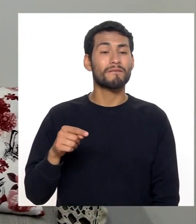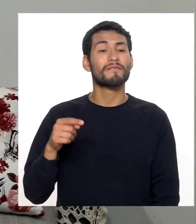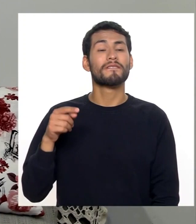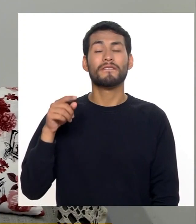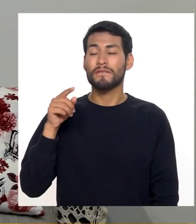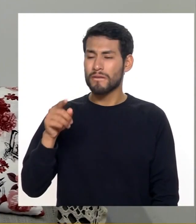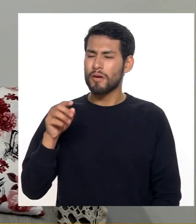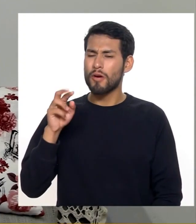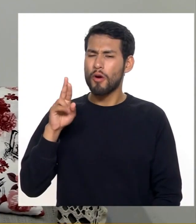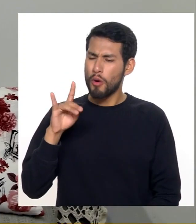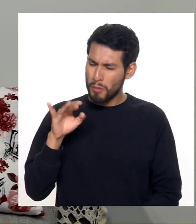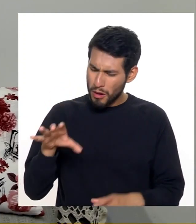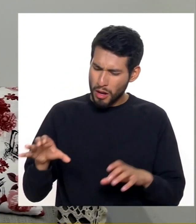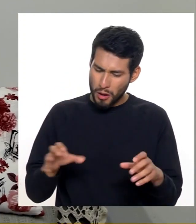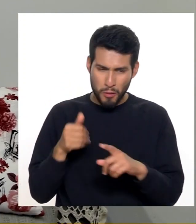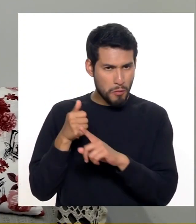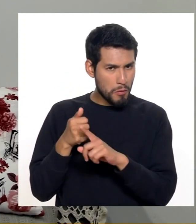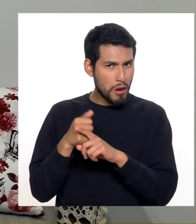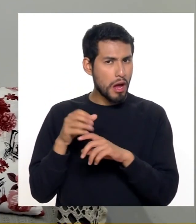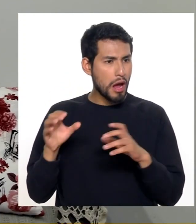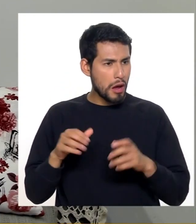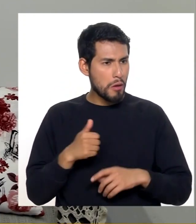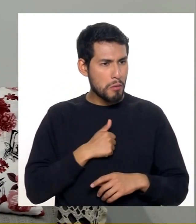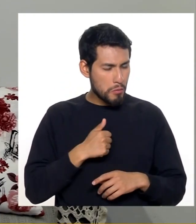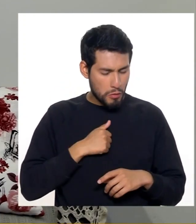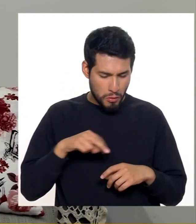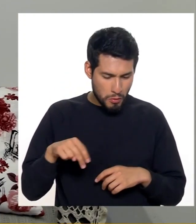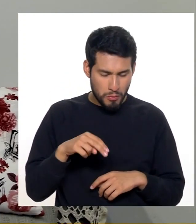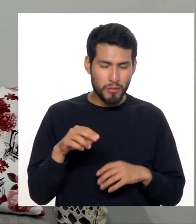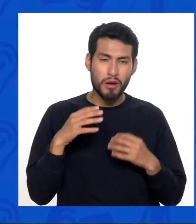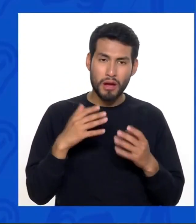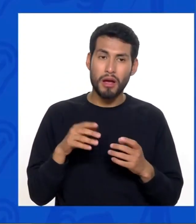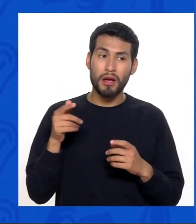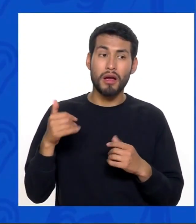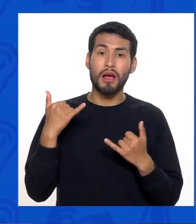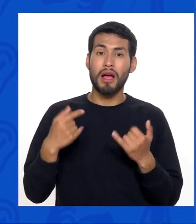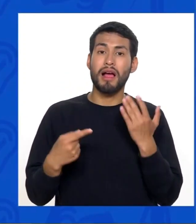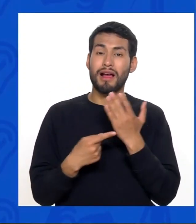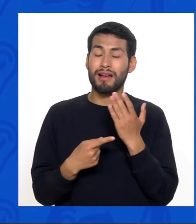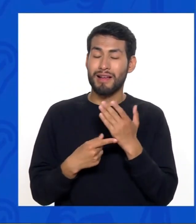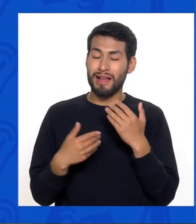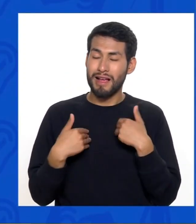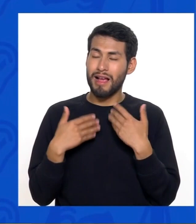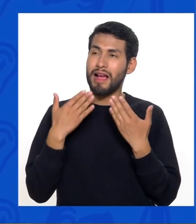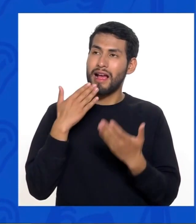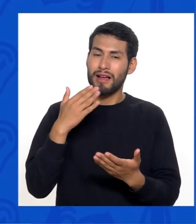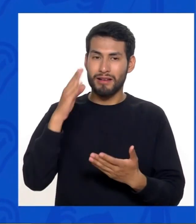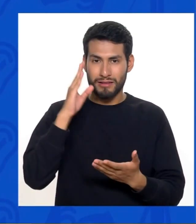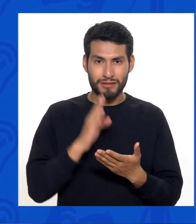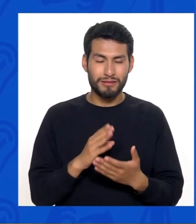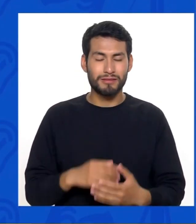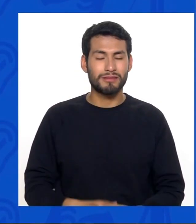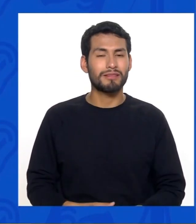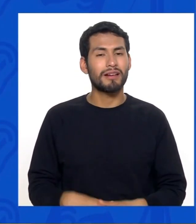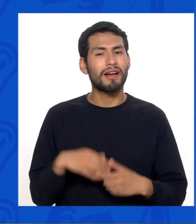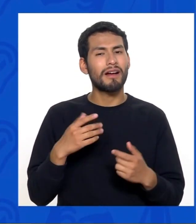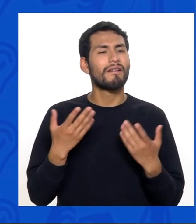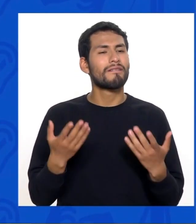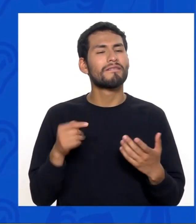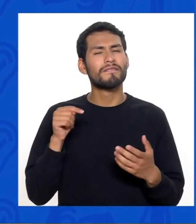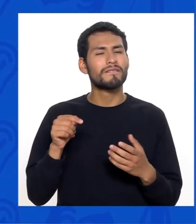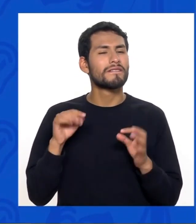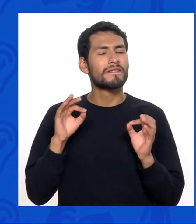Rubí ya hace sus cosas, ya está caminando, gracias a Dios que la tecnología existe